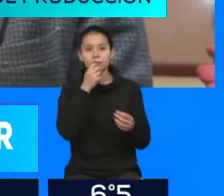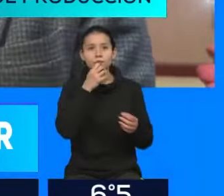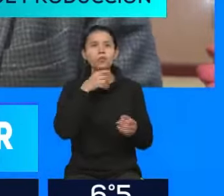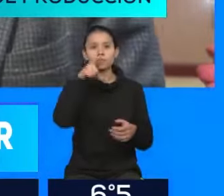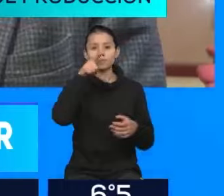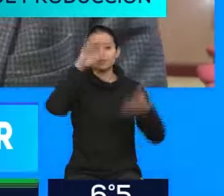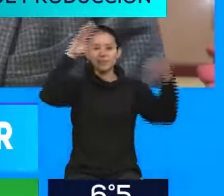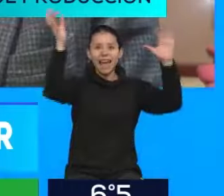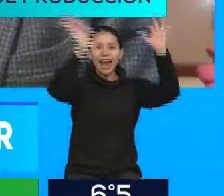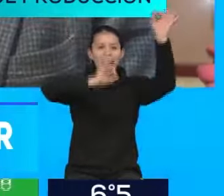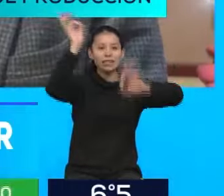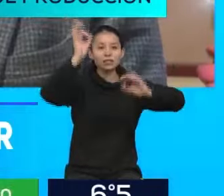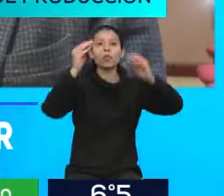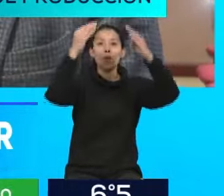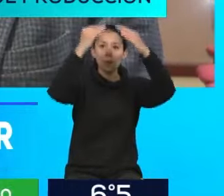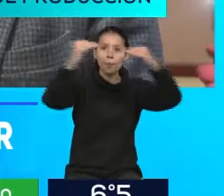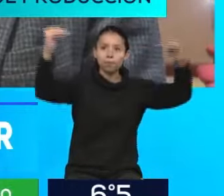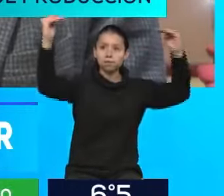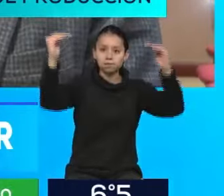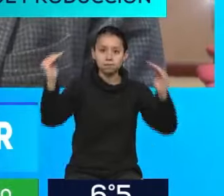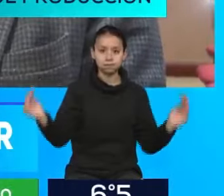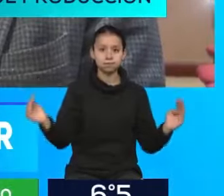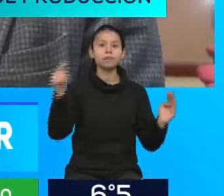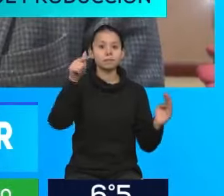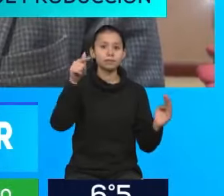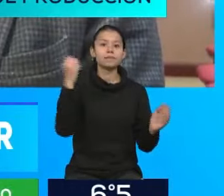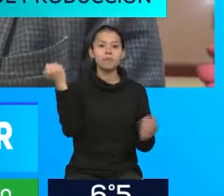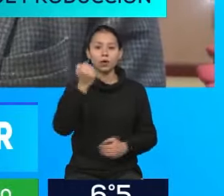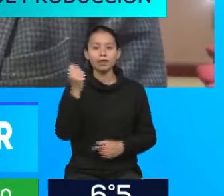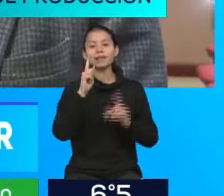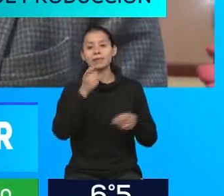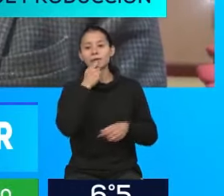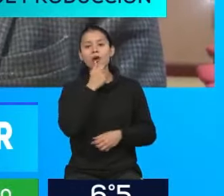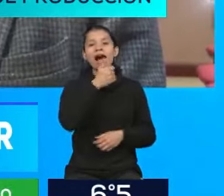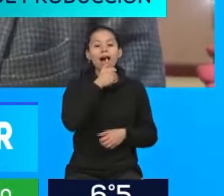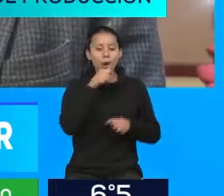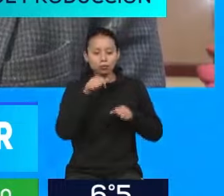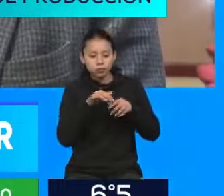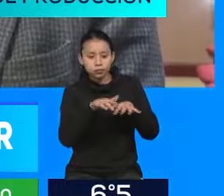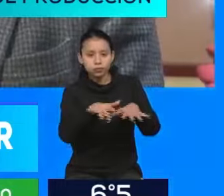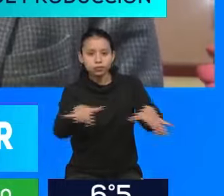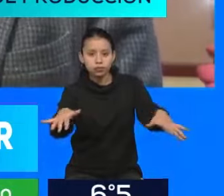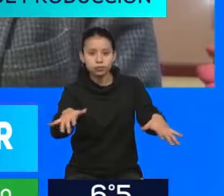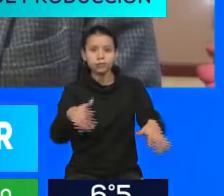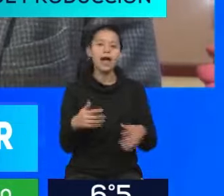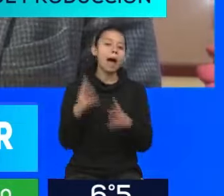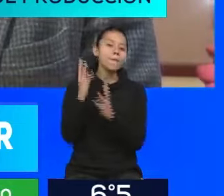es para riego, eficiencia del riego y eficiencia energética y algunas